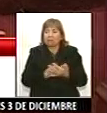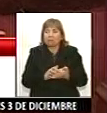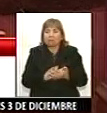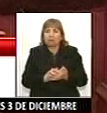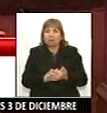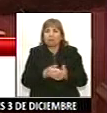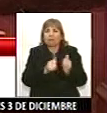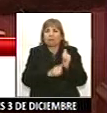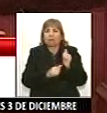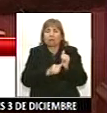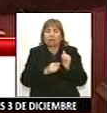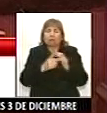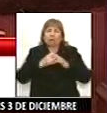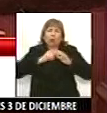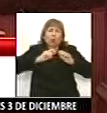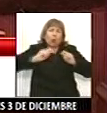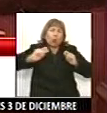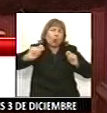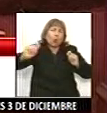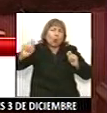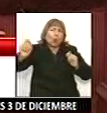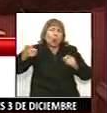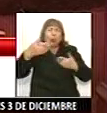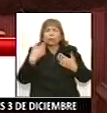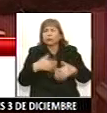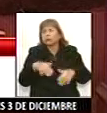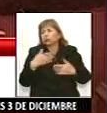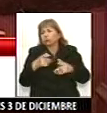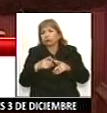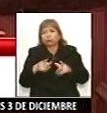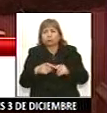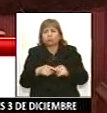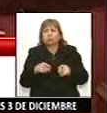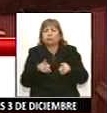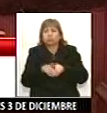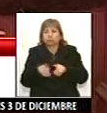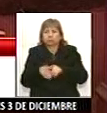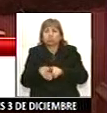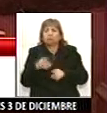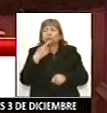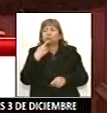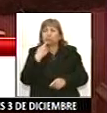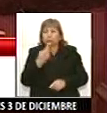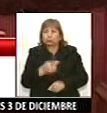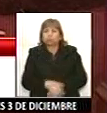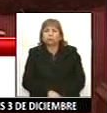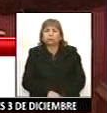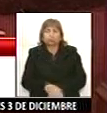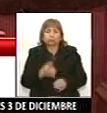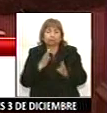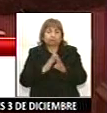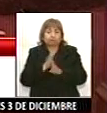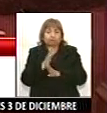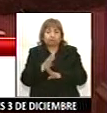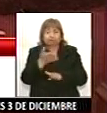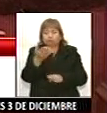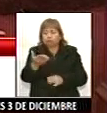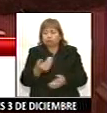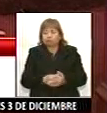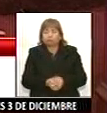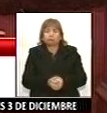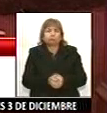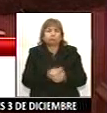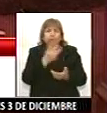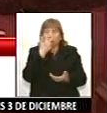los hermanos más alejados de esos lugares. También decirle, por su intermedio, presidente, se